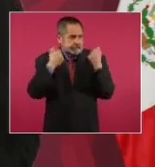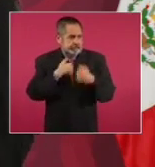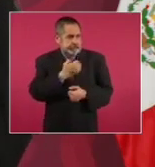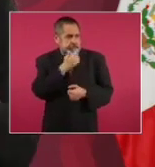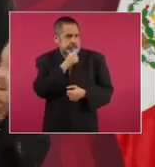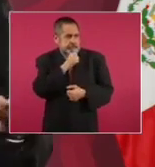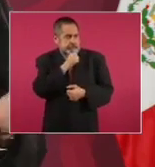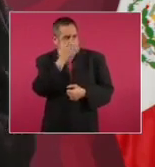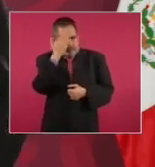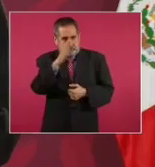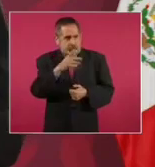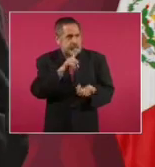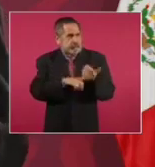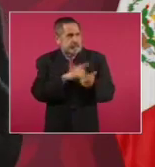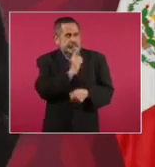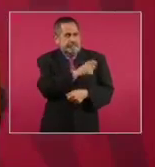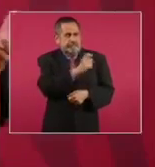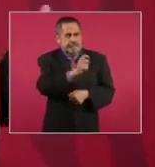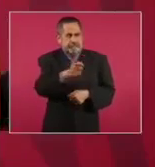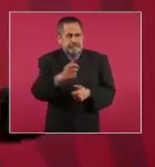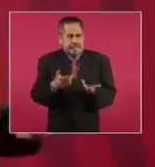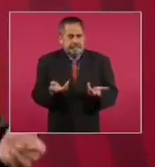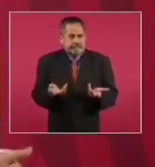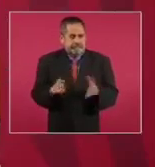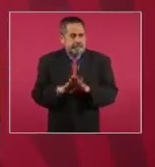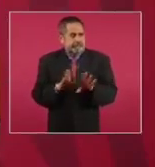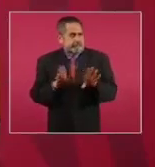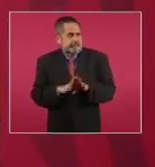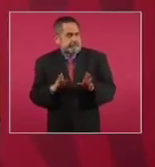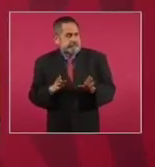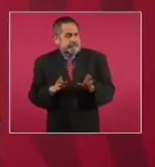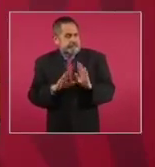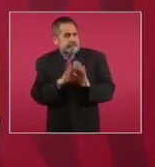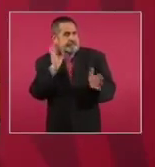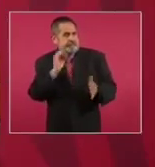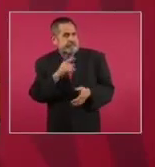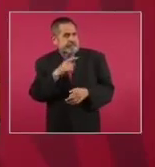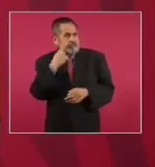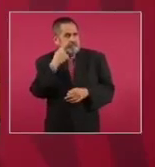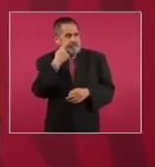pues la gente no va a saber de qué se trata o quiénes están